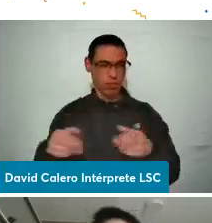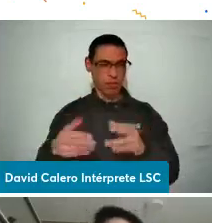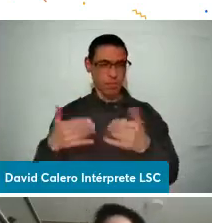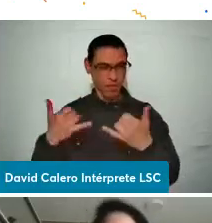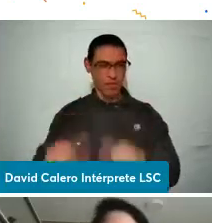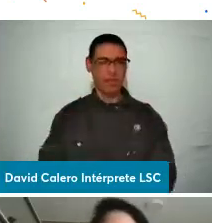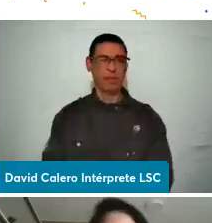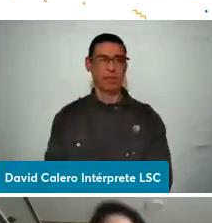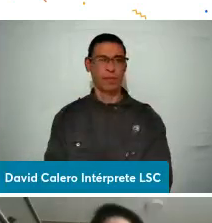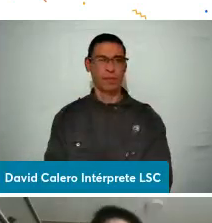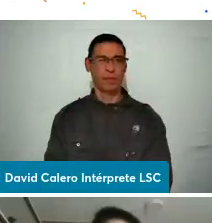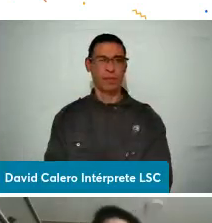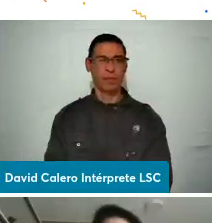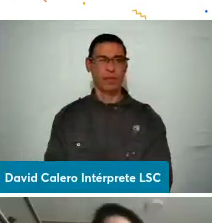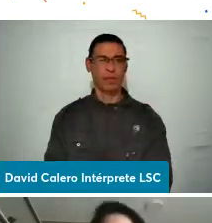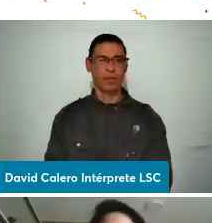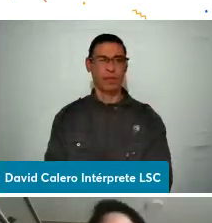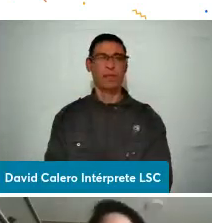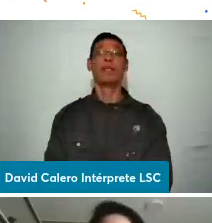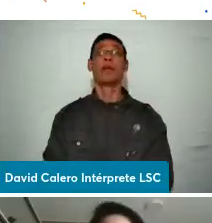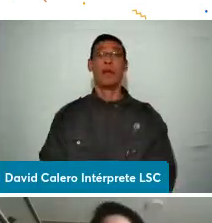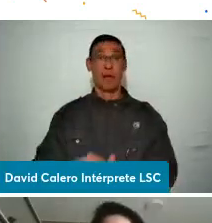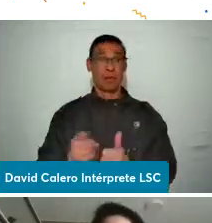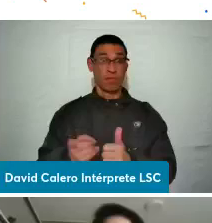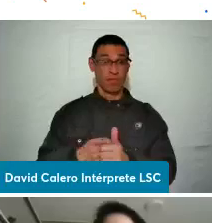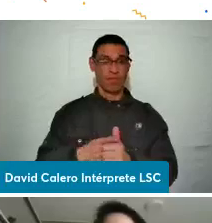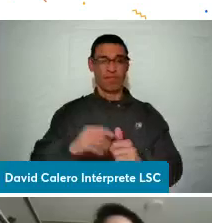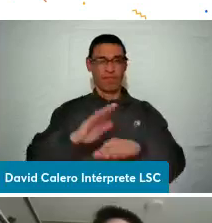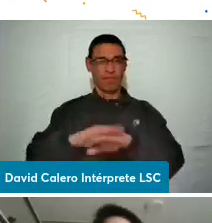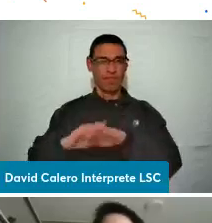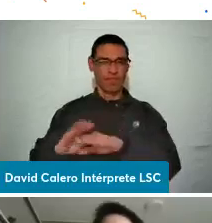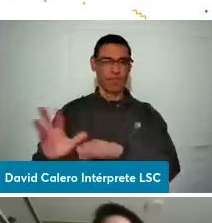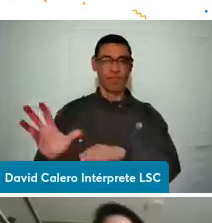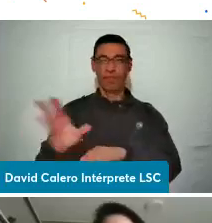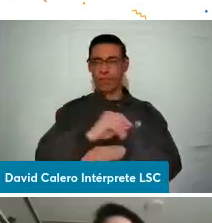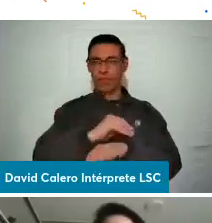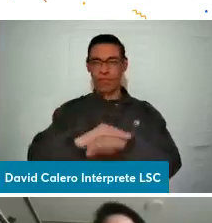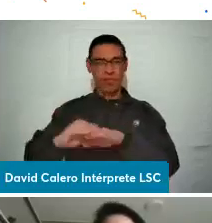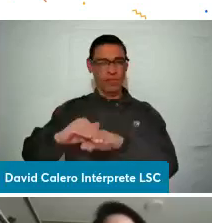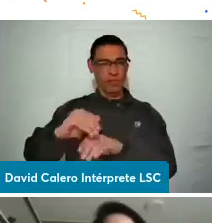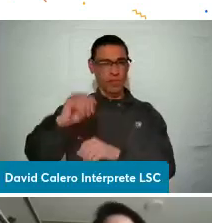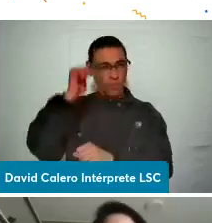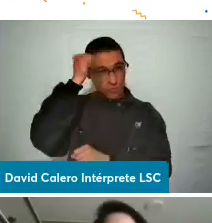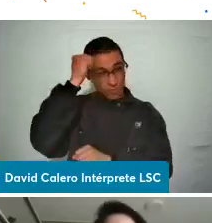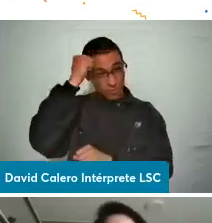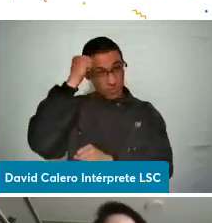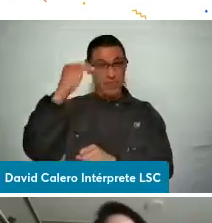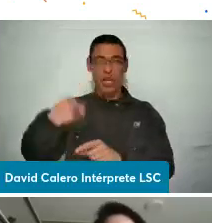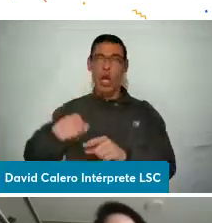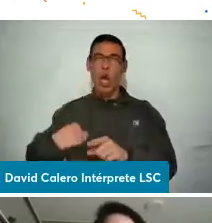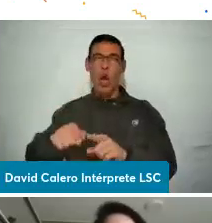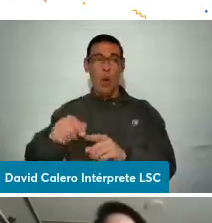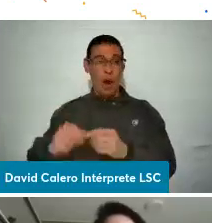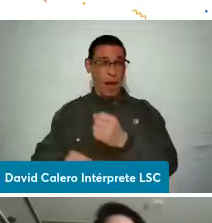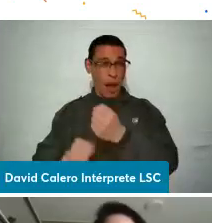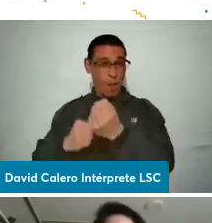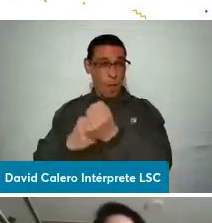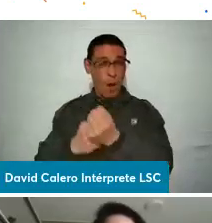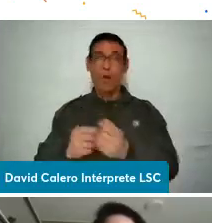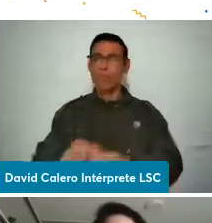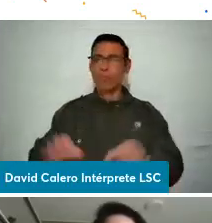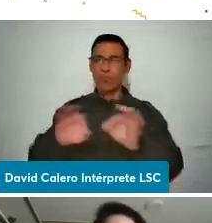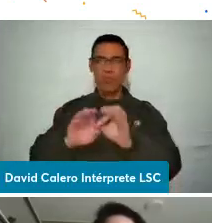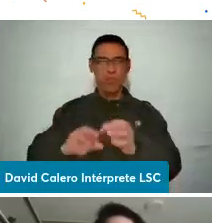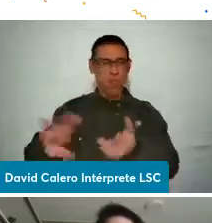pues que todo va a ser la invitación de que nosotras como docentes de apoyo hagamos ese trabajo interdisciplinario con